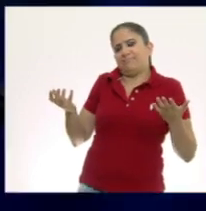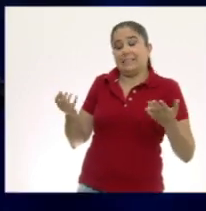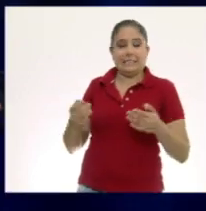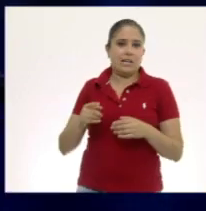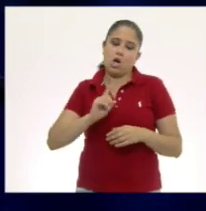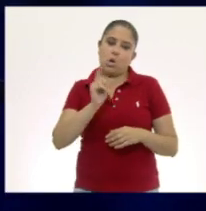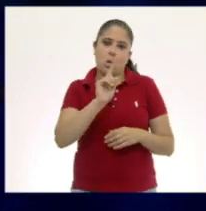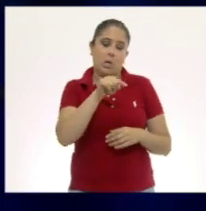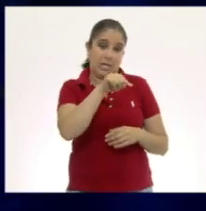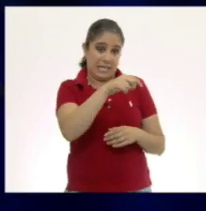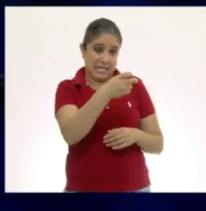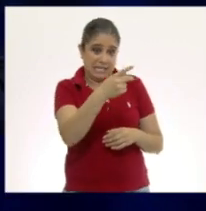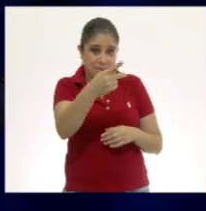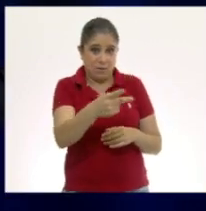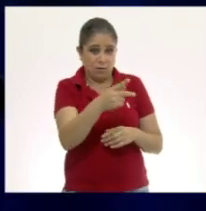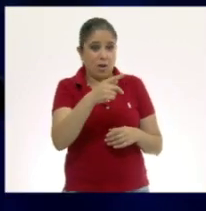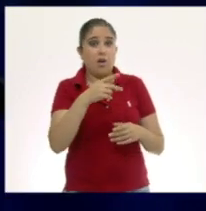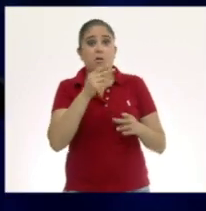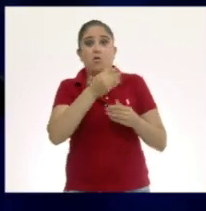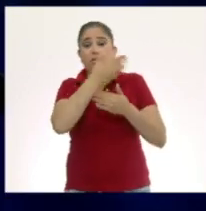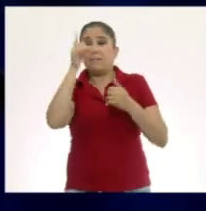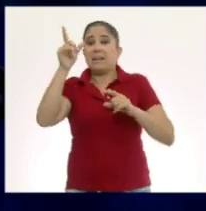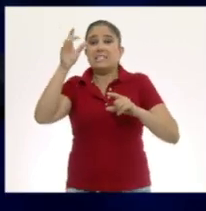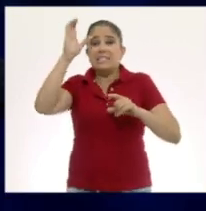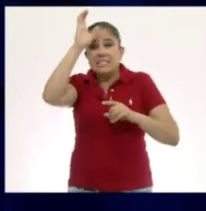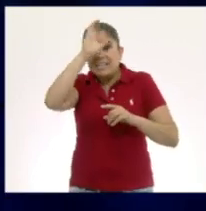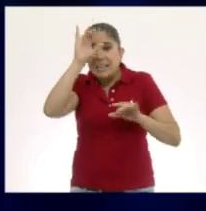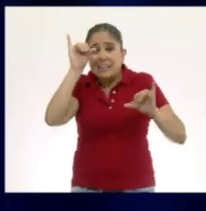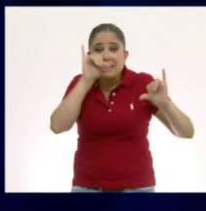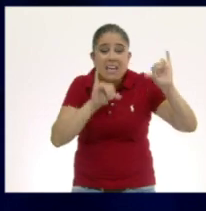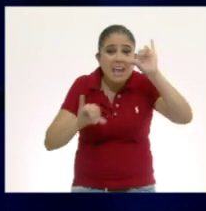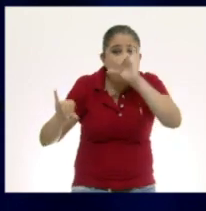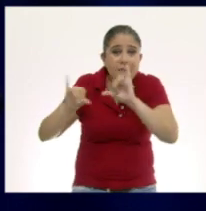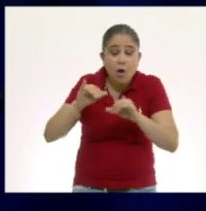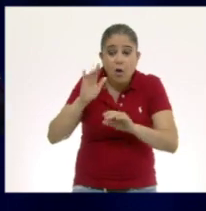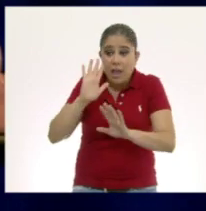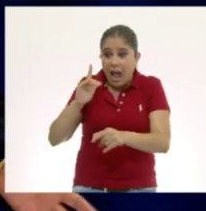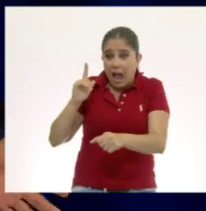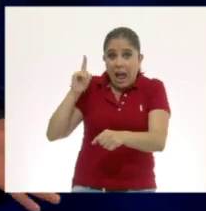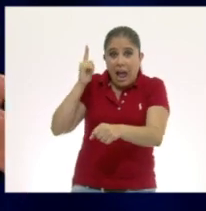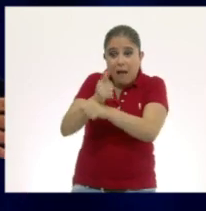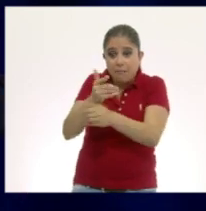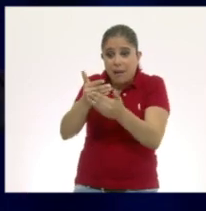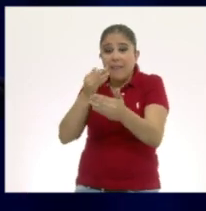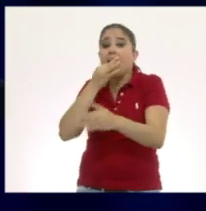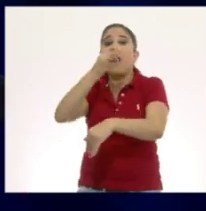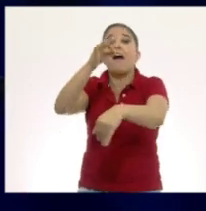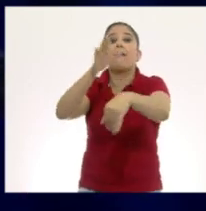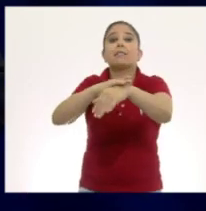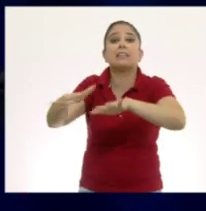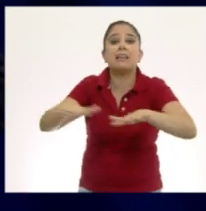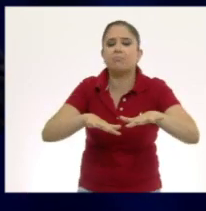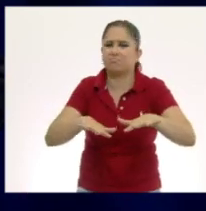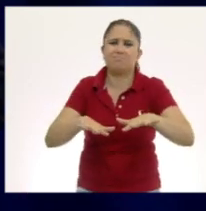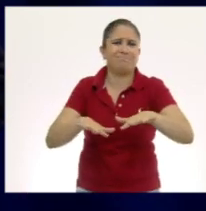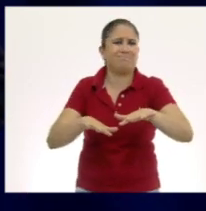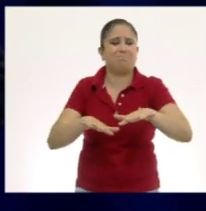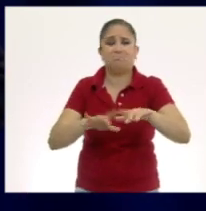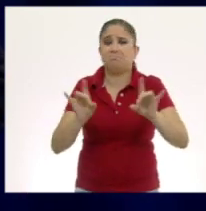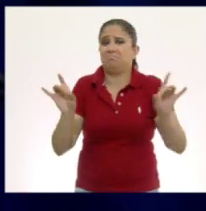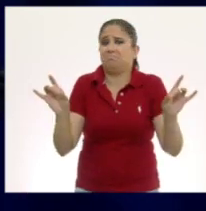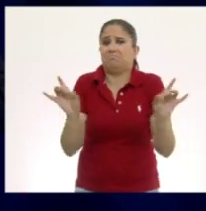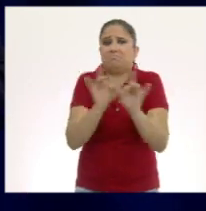no. Bueno, ni los grandes científicos aún han podido determinar cuándo se va a dar un